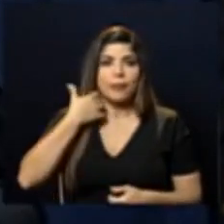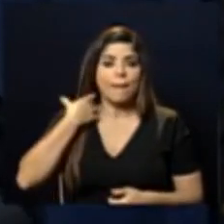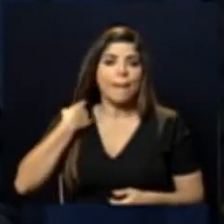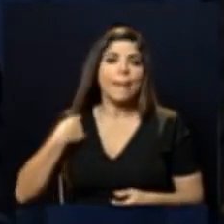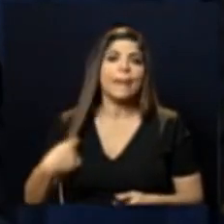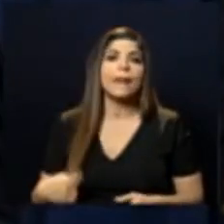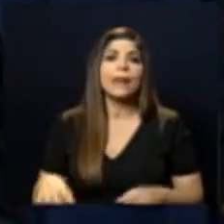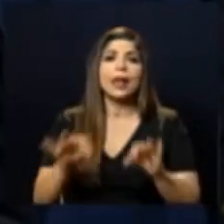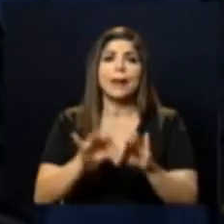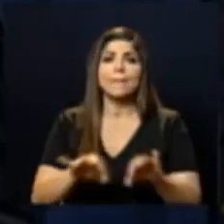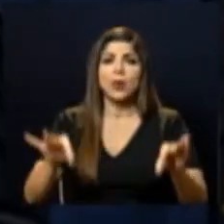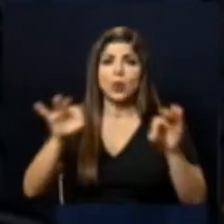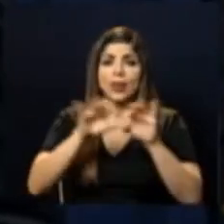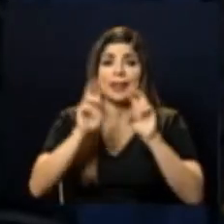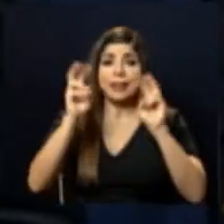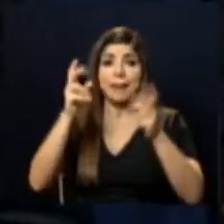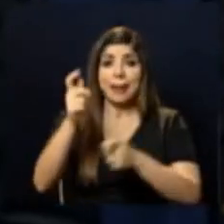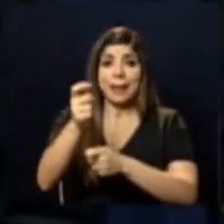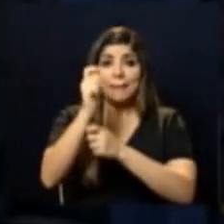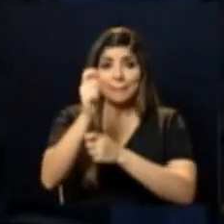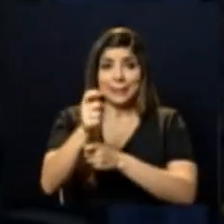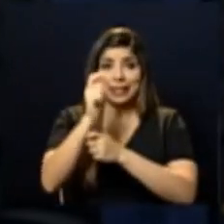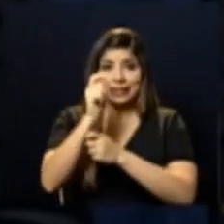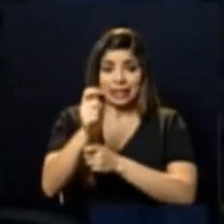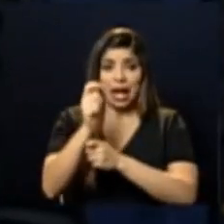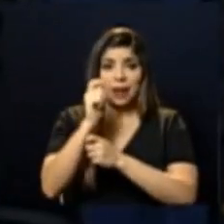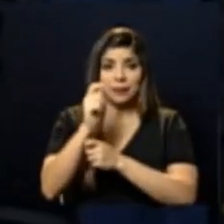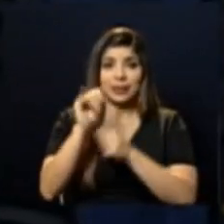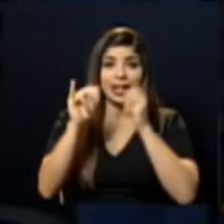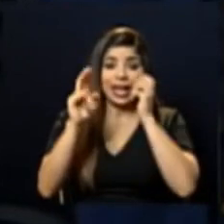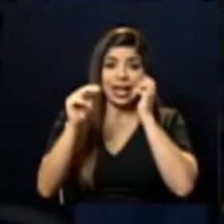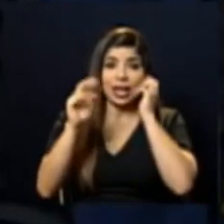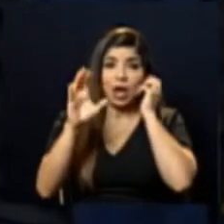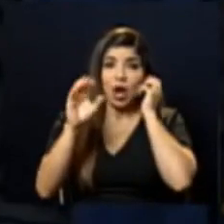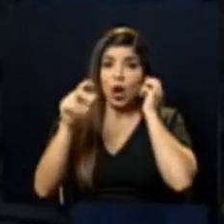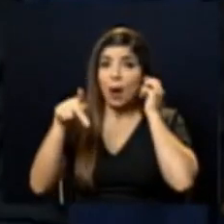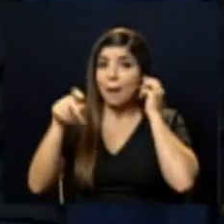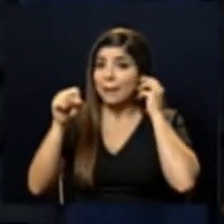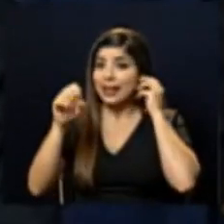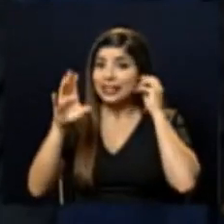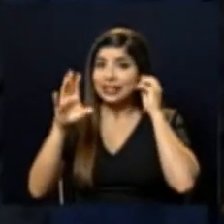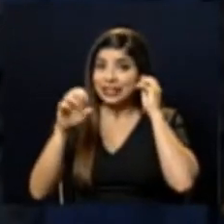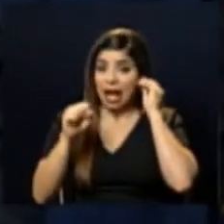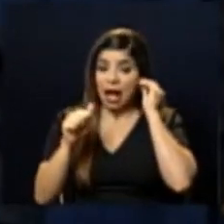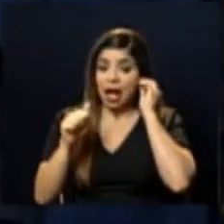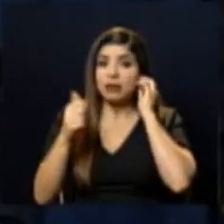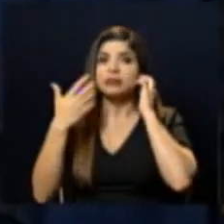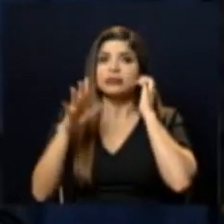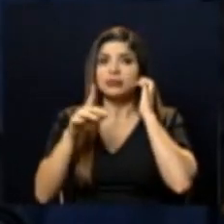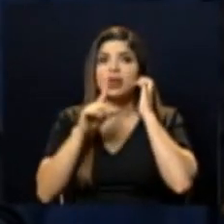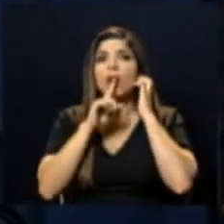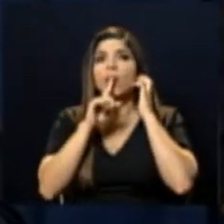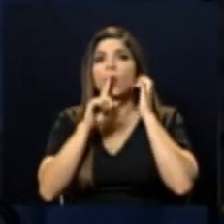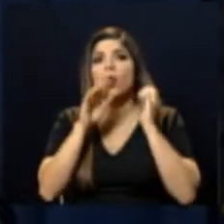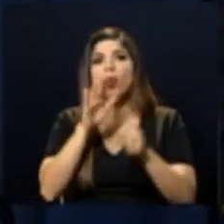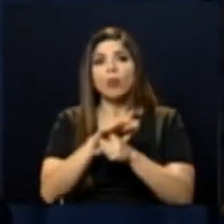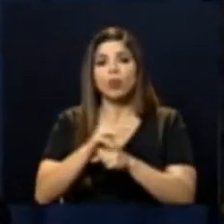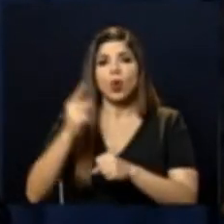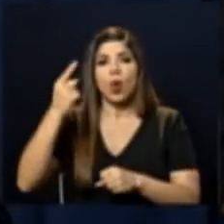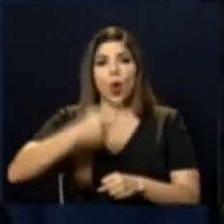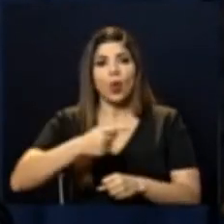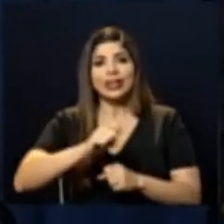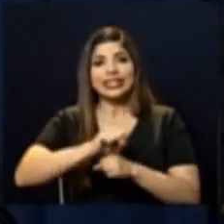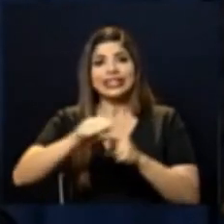Por su importancia en materia pesquera, el INCOPESCA cumplió el mandato de la Sala Constitucional